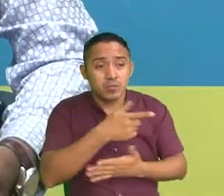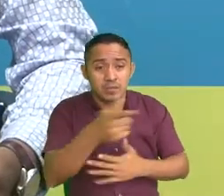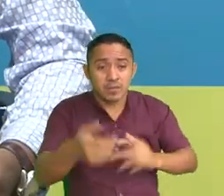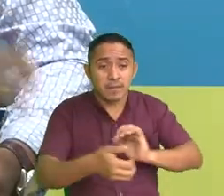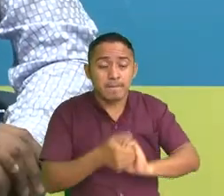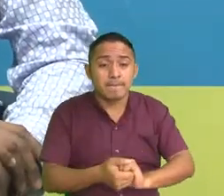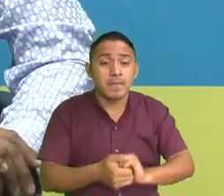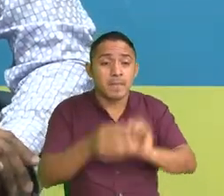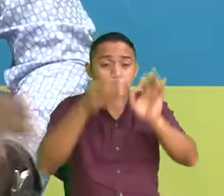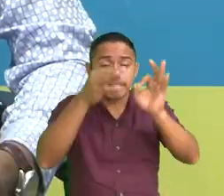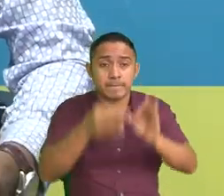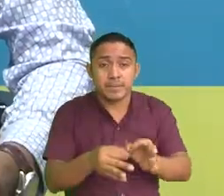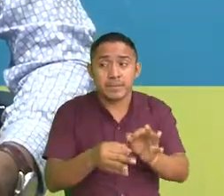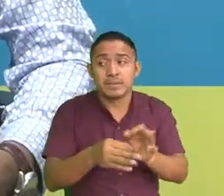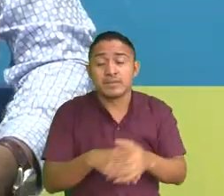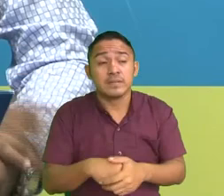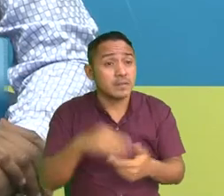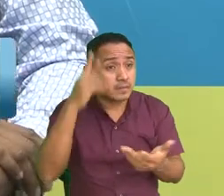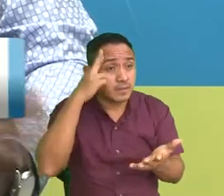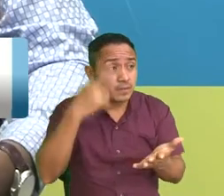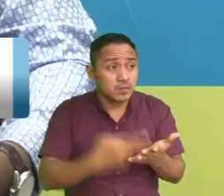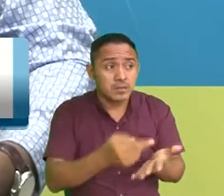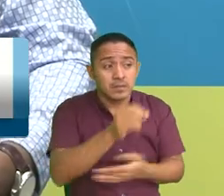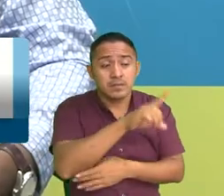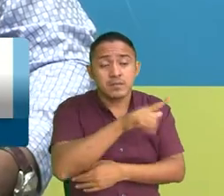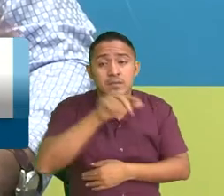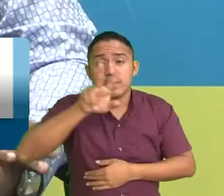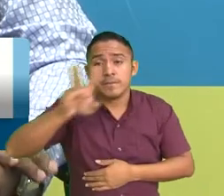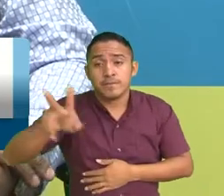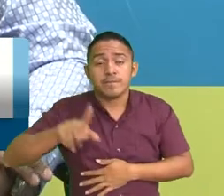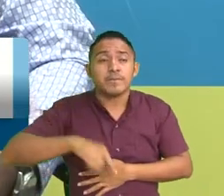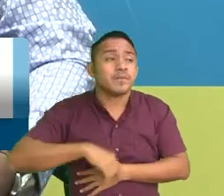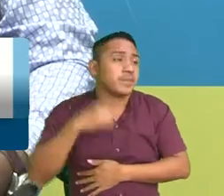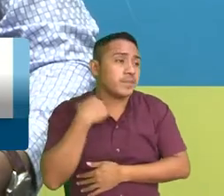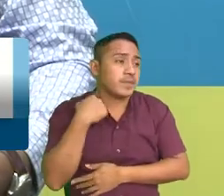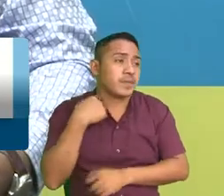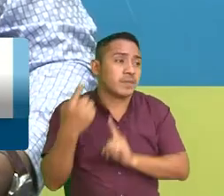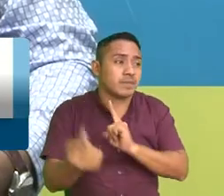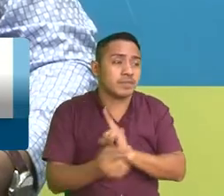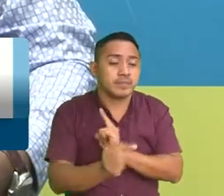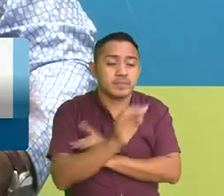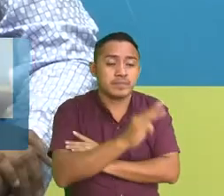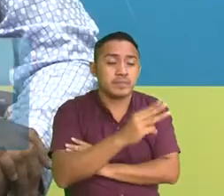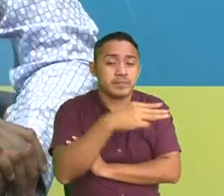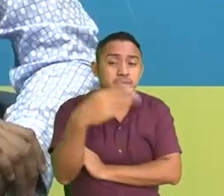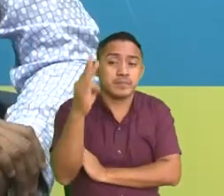por su excelente sintonía. Recuerde que de lunes a viernes usted tiene su cita con nosotros de 3